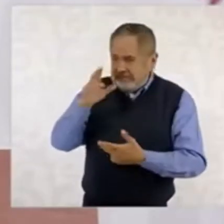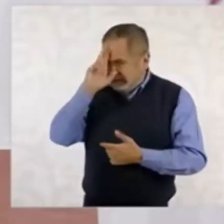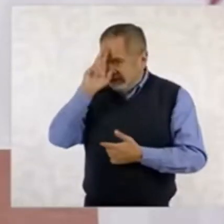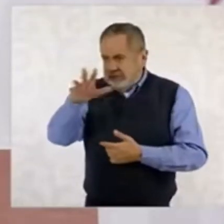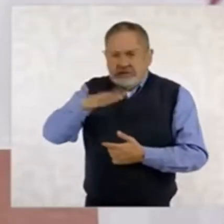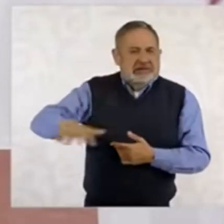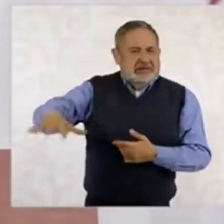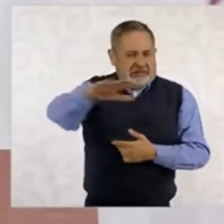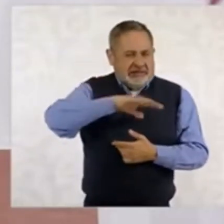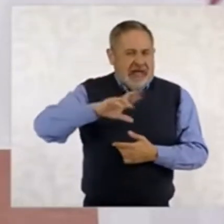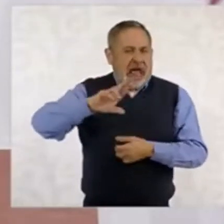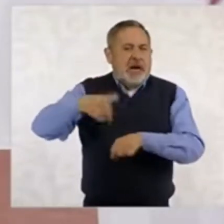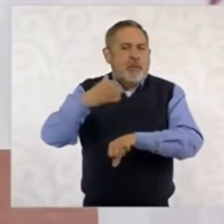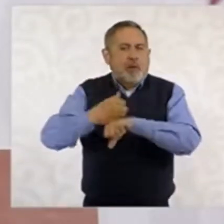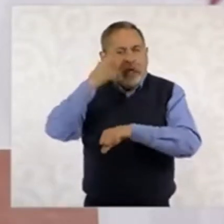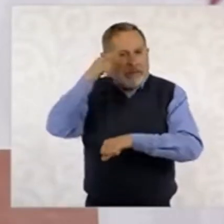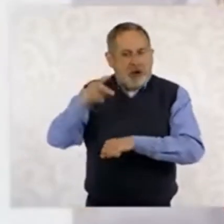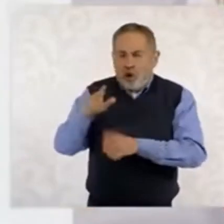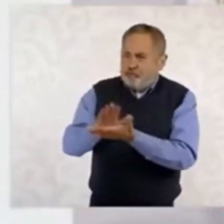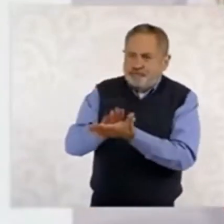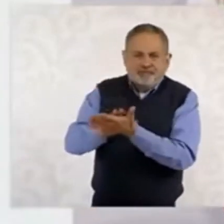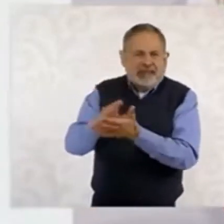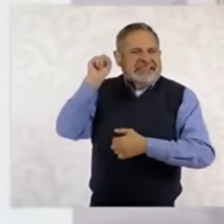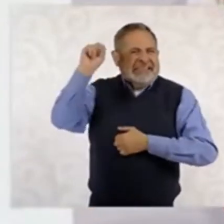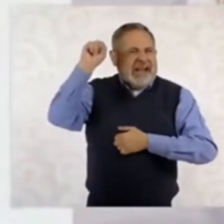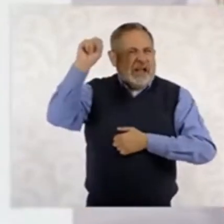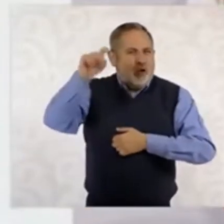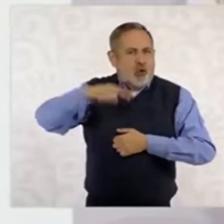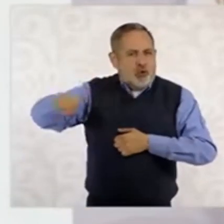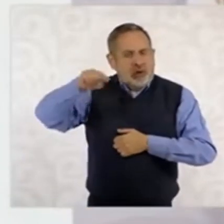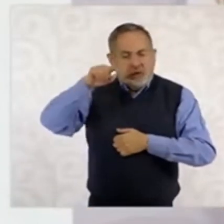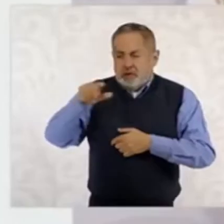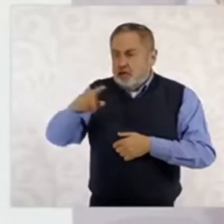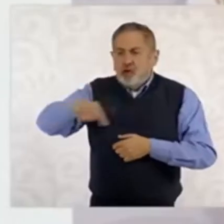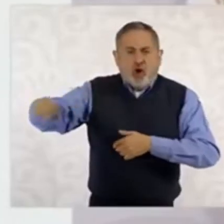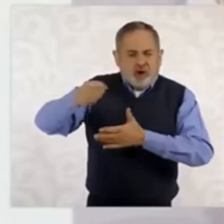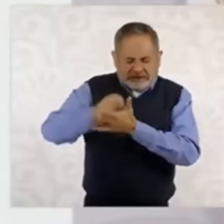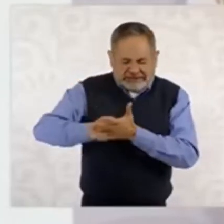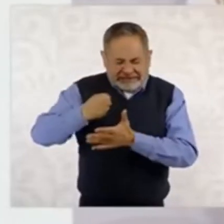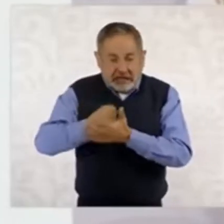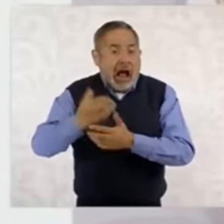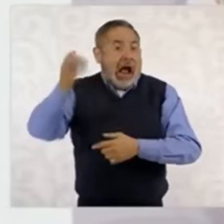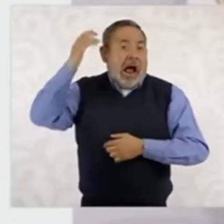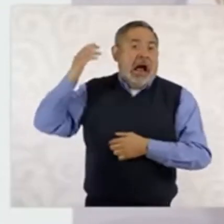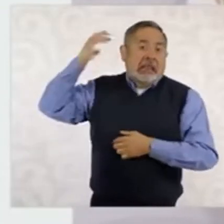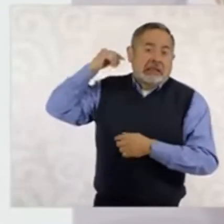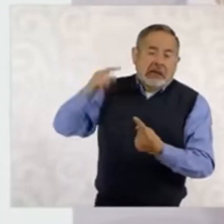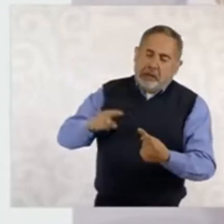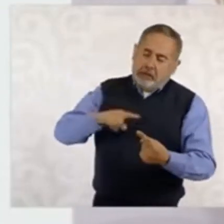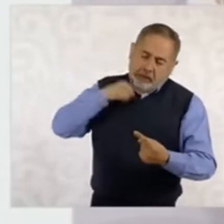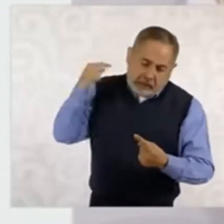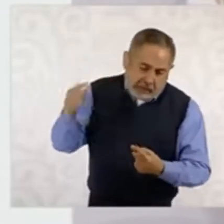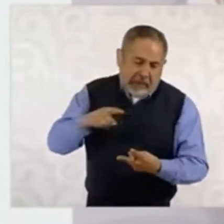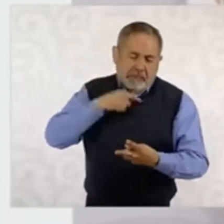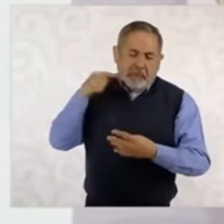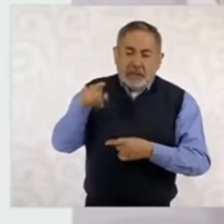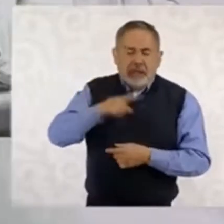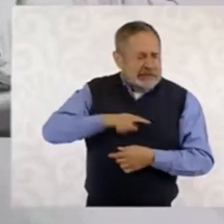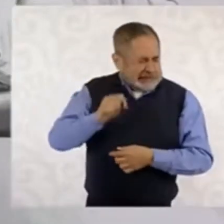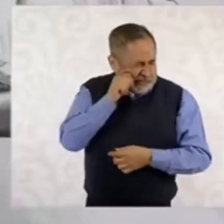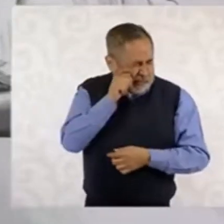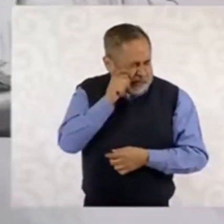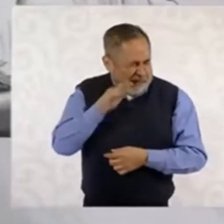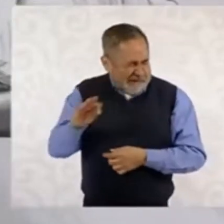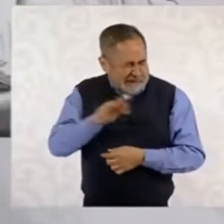la República Mexicana. Todos ellos fueron de derrota en derrota sin perder la fe en